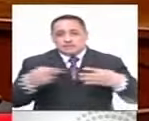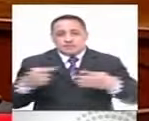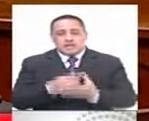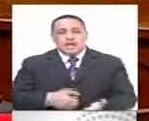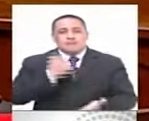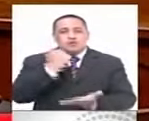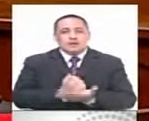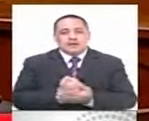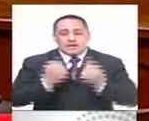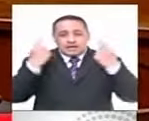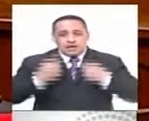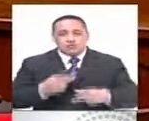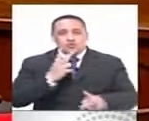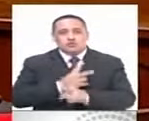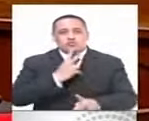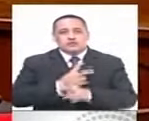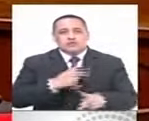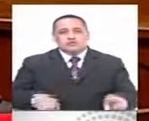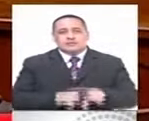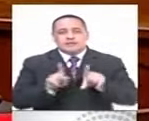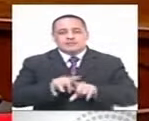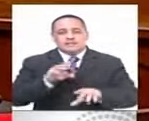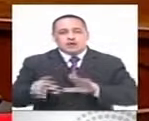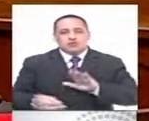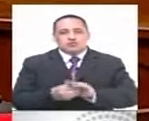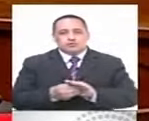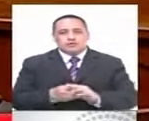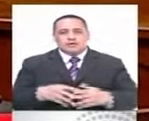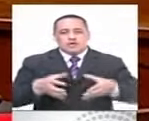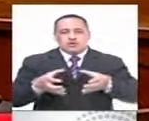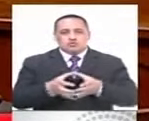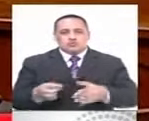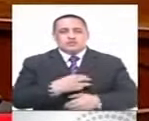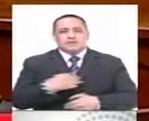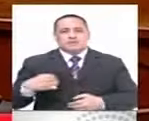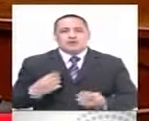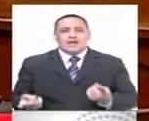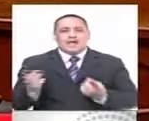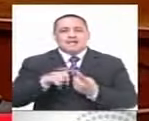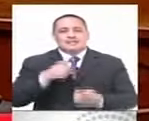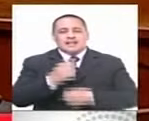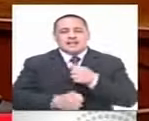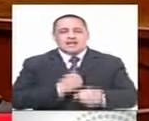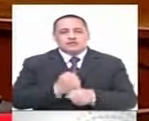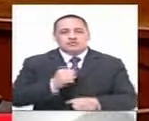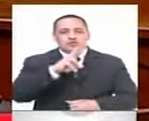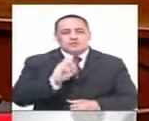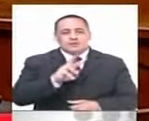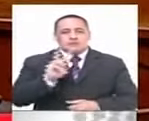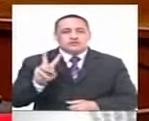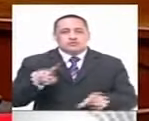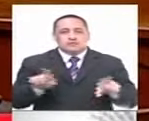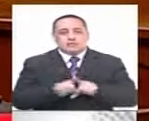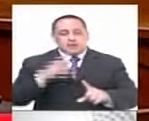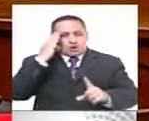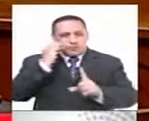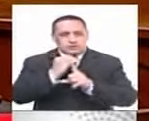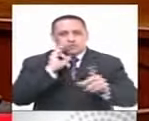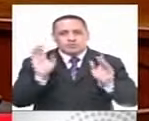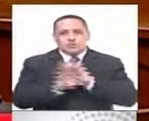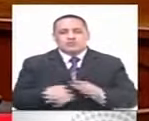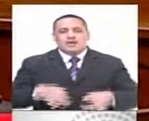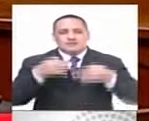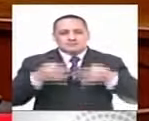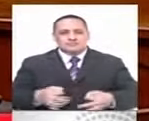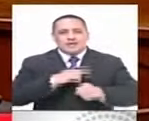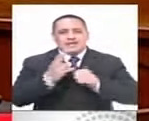la estrategia de prevención de la corrupción en el Poder Ejecutivo al 2022, teniendo como objetivos asegurar